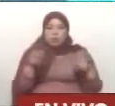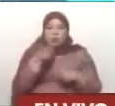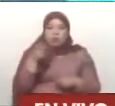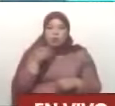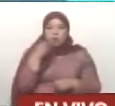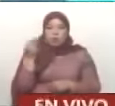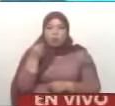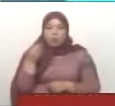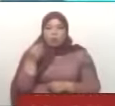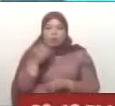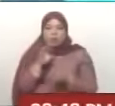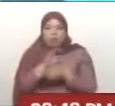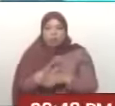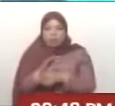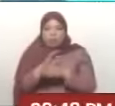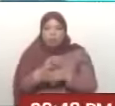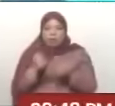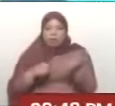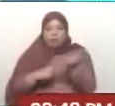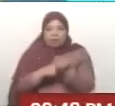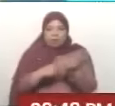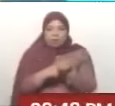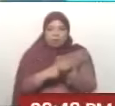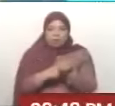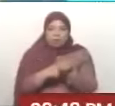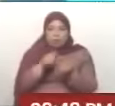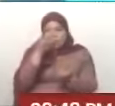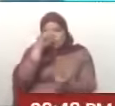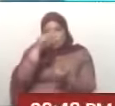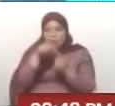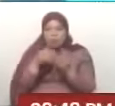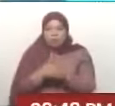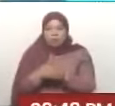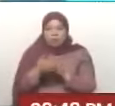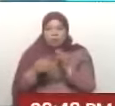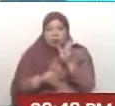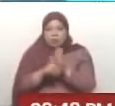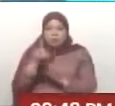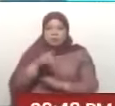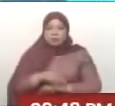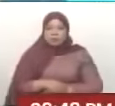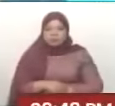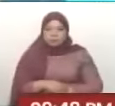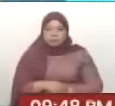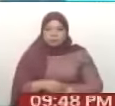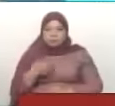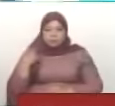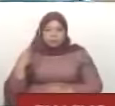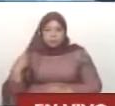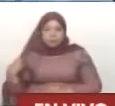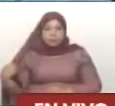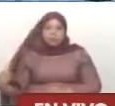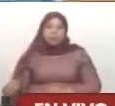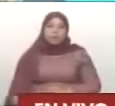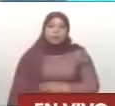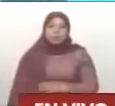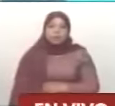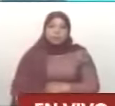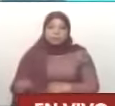a la juventud para protegerla, apoyarla, encaminarla en su desarrollo. Estamos en la